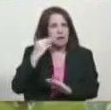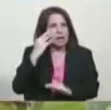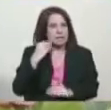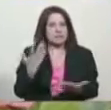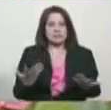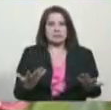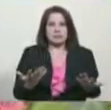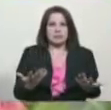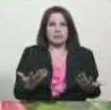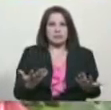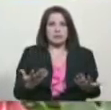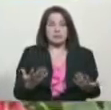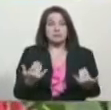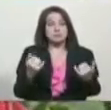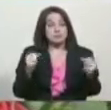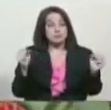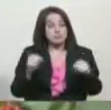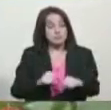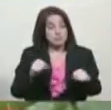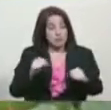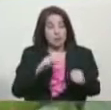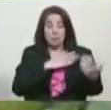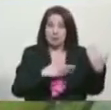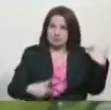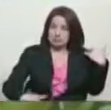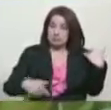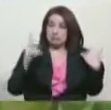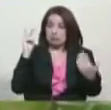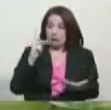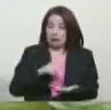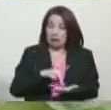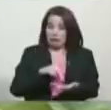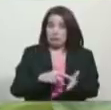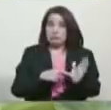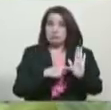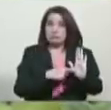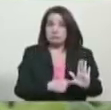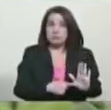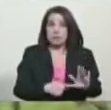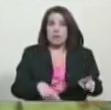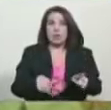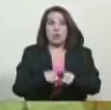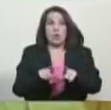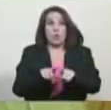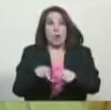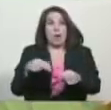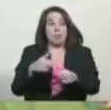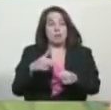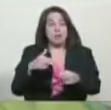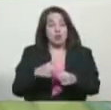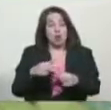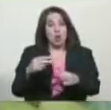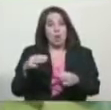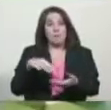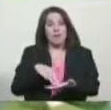presidente, aquí nos encontramos en Agrofinca Sala y le presentamos el petróleo de Miranda, los anturios,